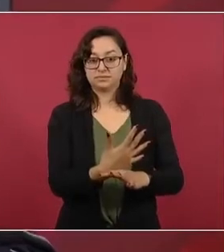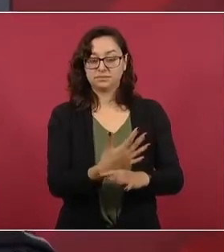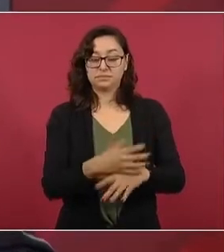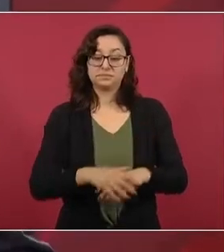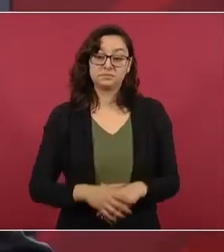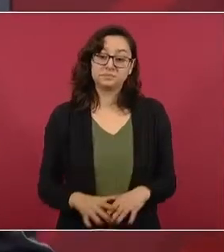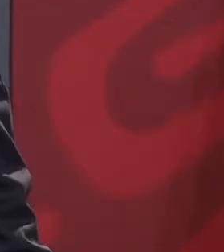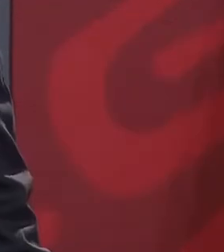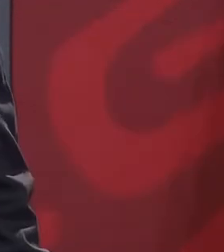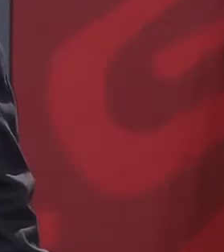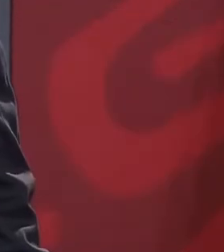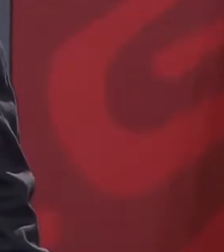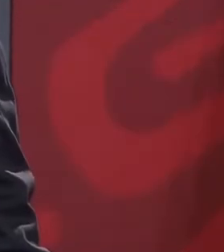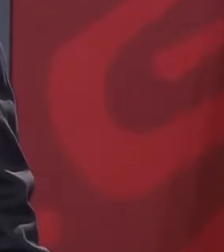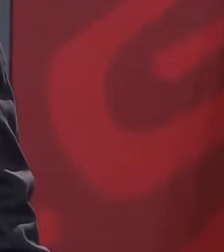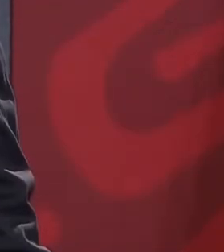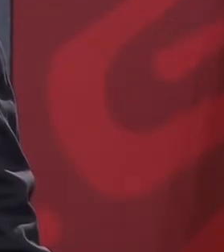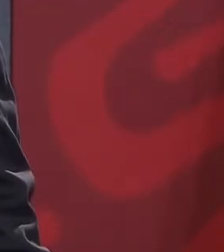Pero bueno, cada quien